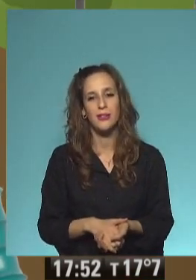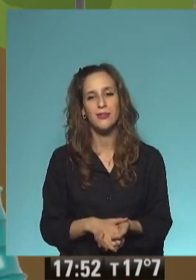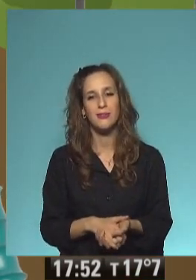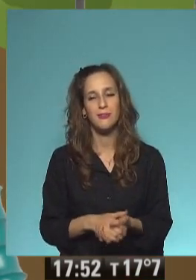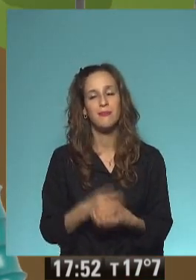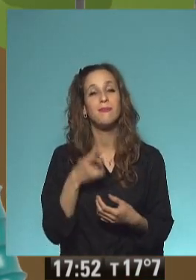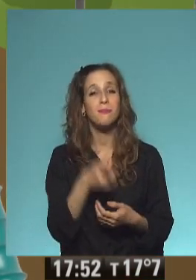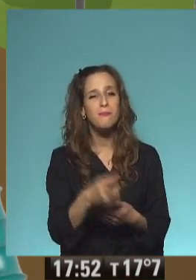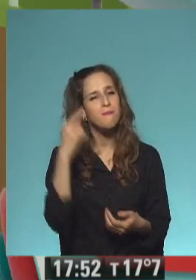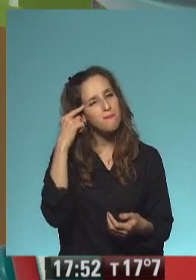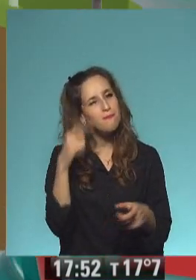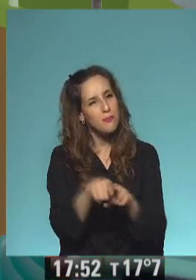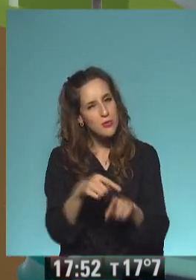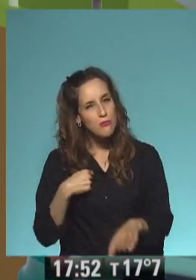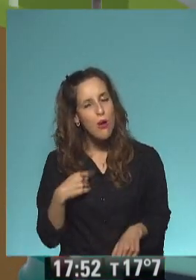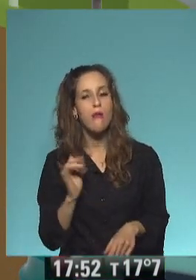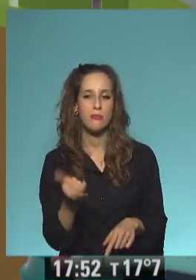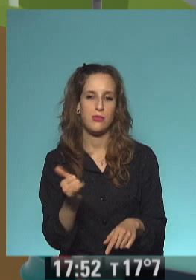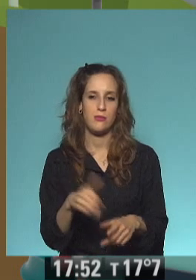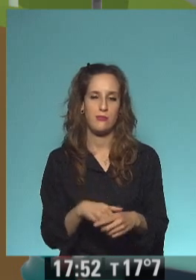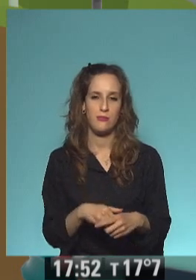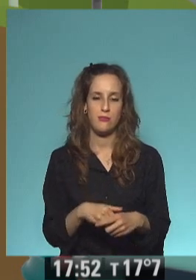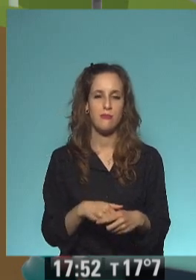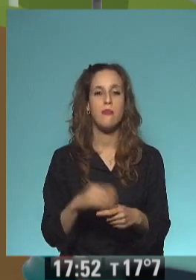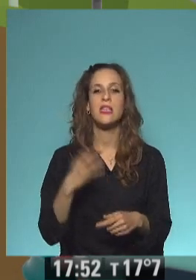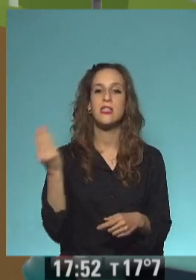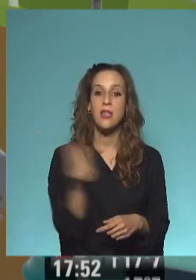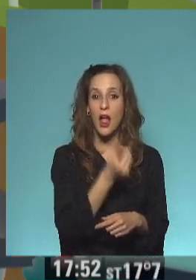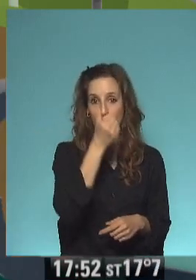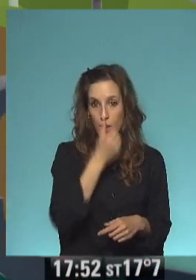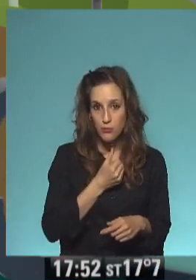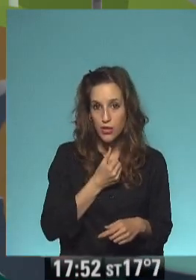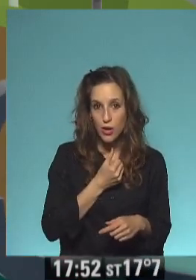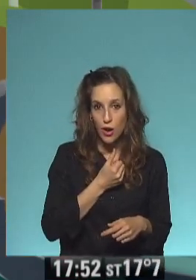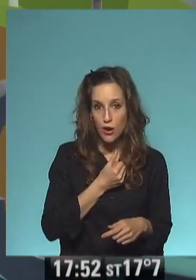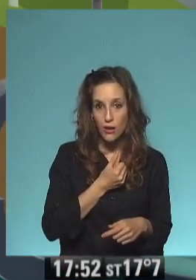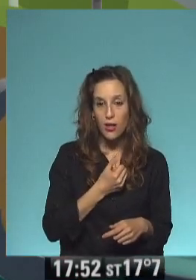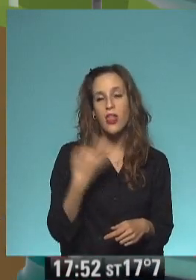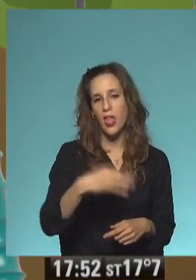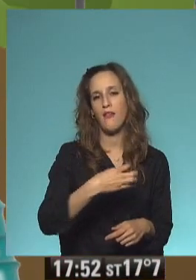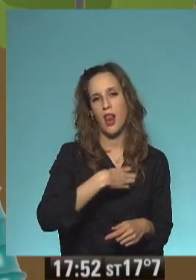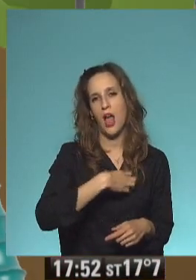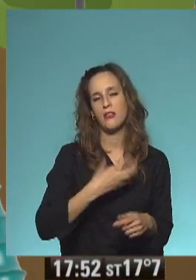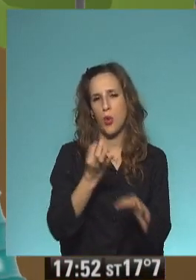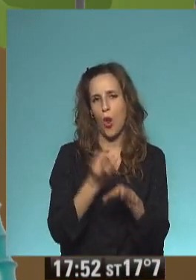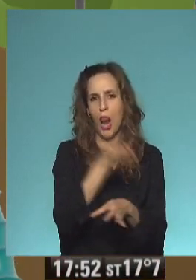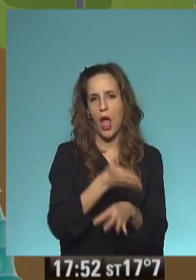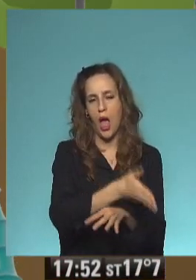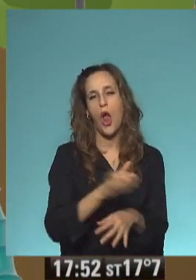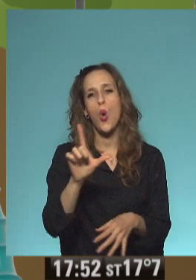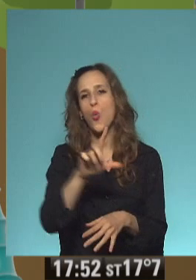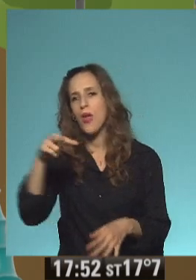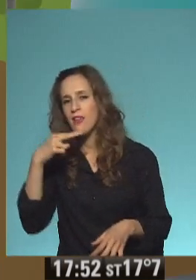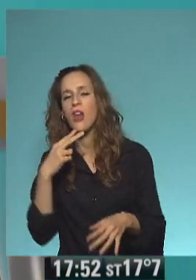¿Estás pensando lo mismo que yo? Sí. Tendría que haber clases sábado y domingo y descanso de lunes a viernes. Tenés razón. ¿Qué?